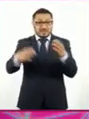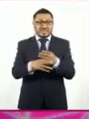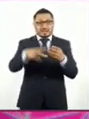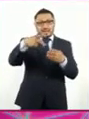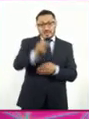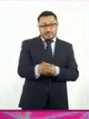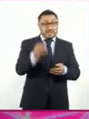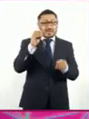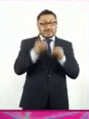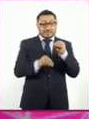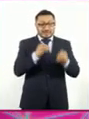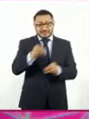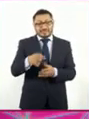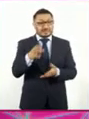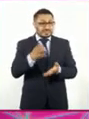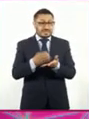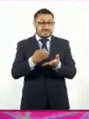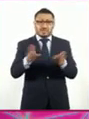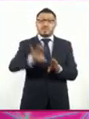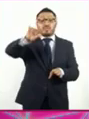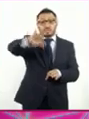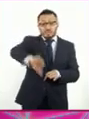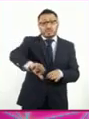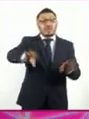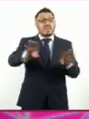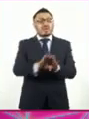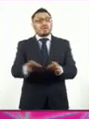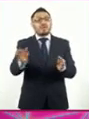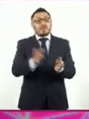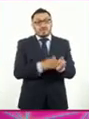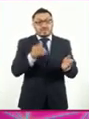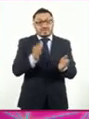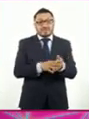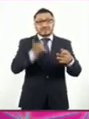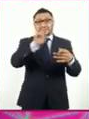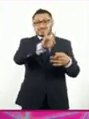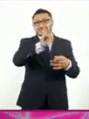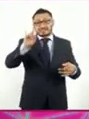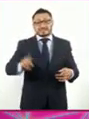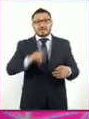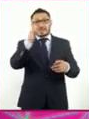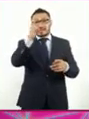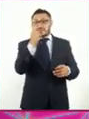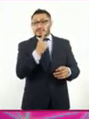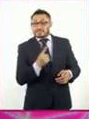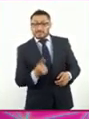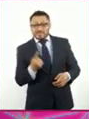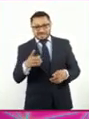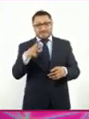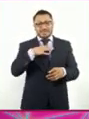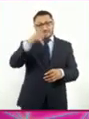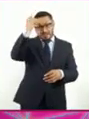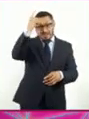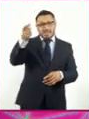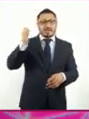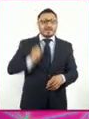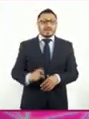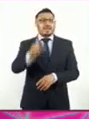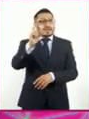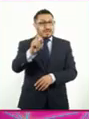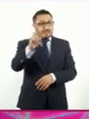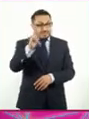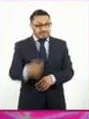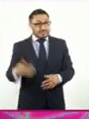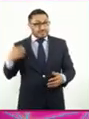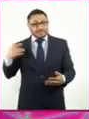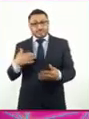la conformación del cuaderno como lo conocemos, con hojas cuadriculadas y una espiral en el lomo, es un invento del siglo XX y